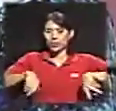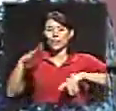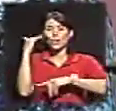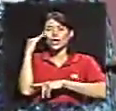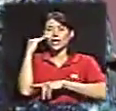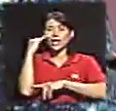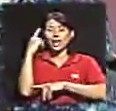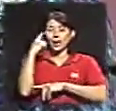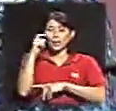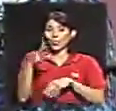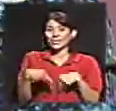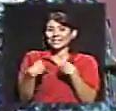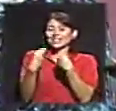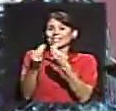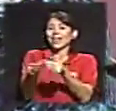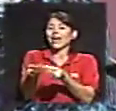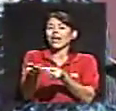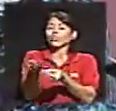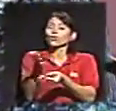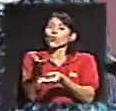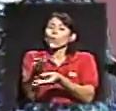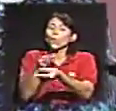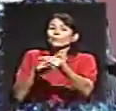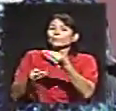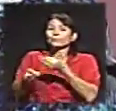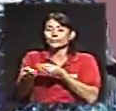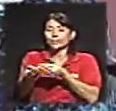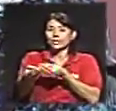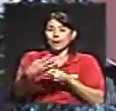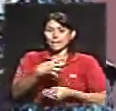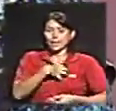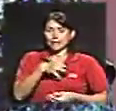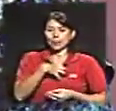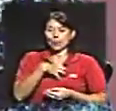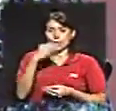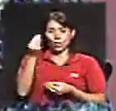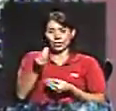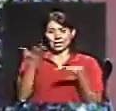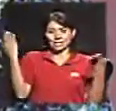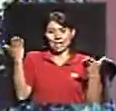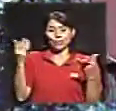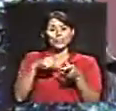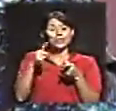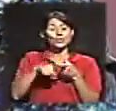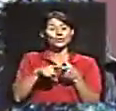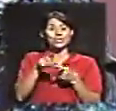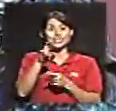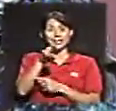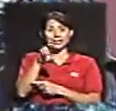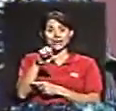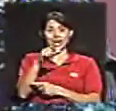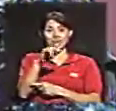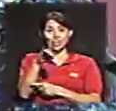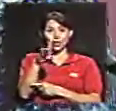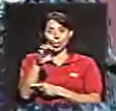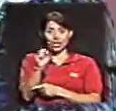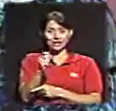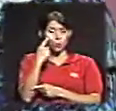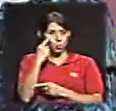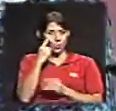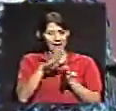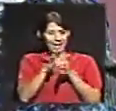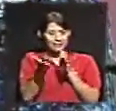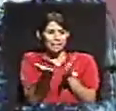patrimonio del Estado. Entonces, los regidores en el 2000 se ve en el expediente, uno observa en el 2000